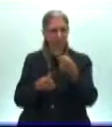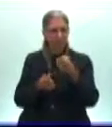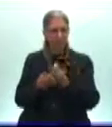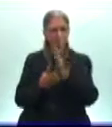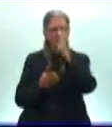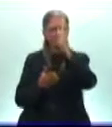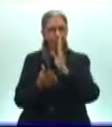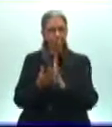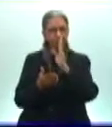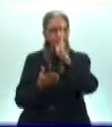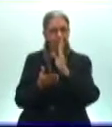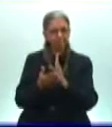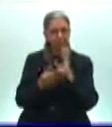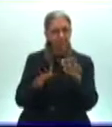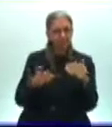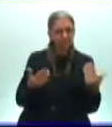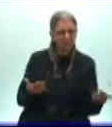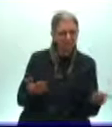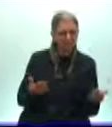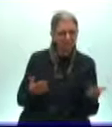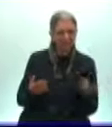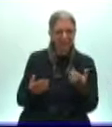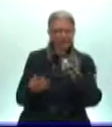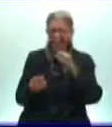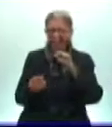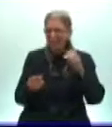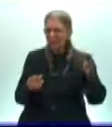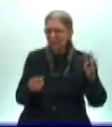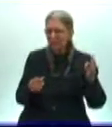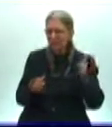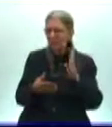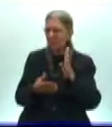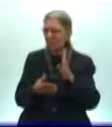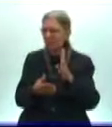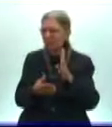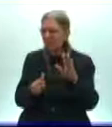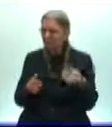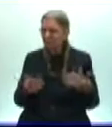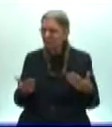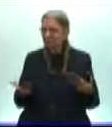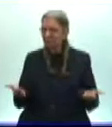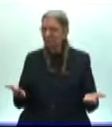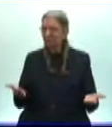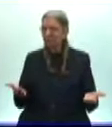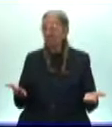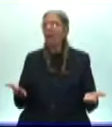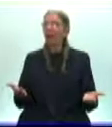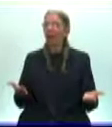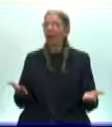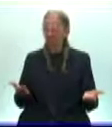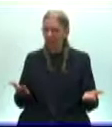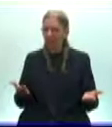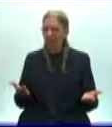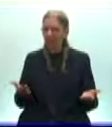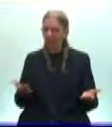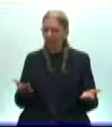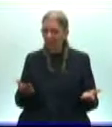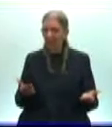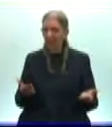que buscar la ecuación del lado de la recta que contiene al lado